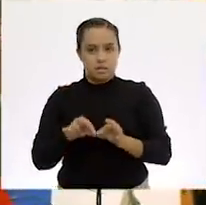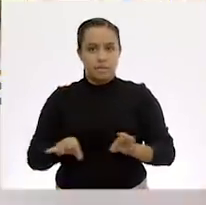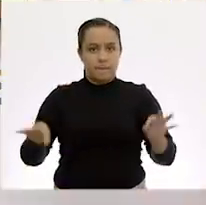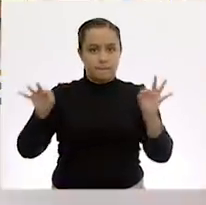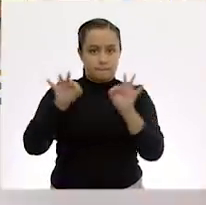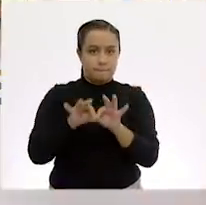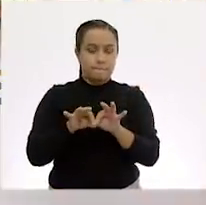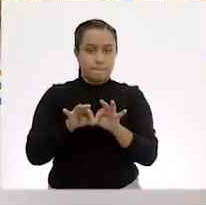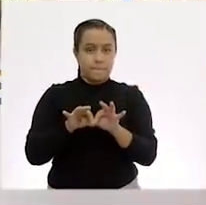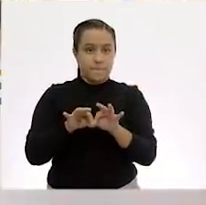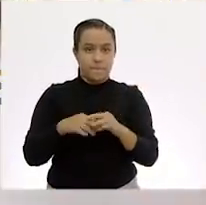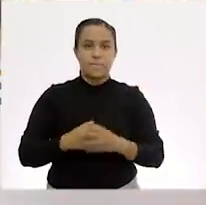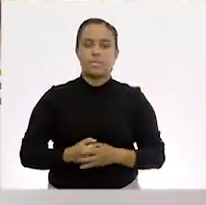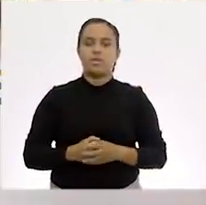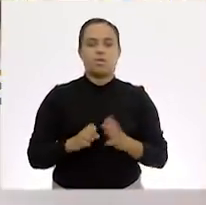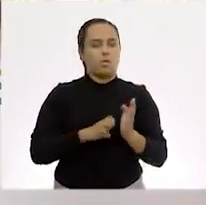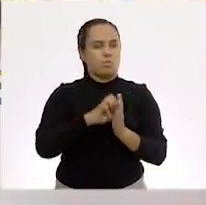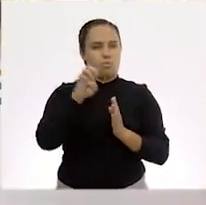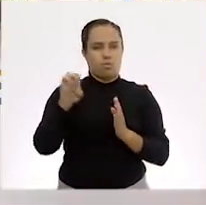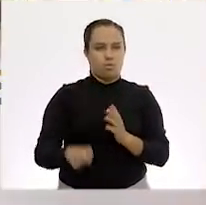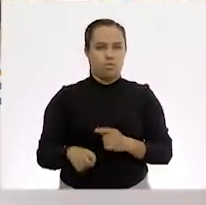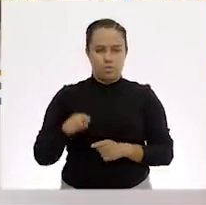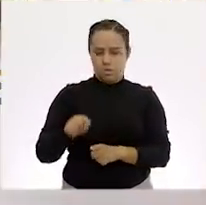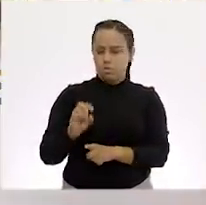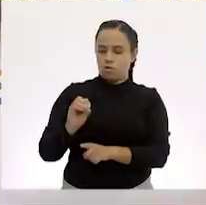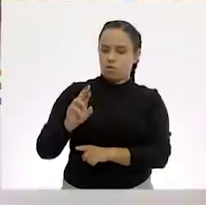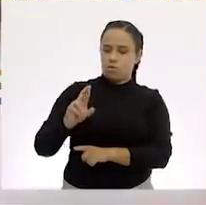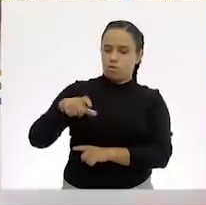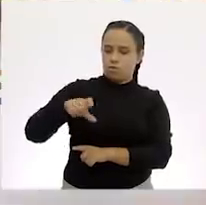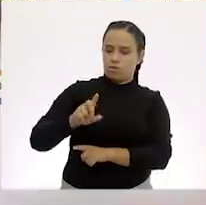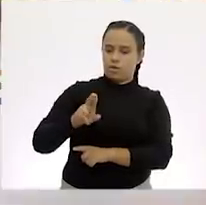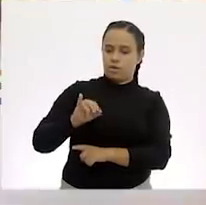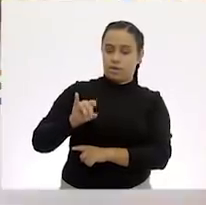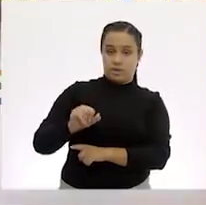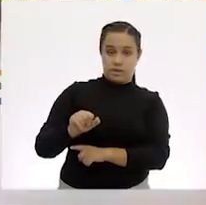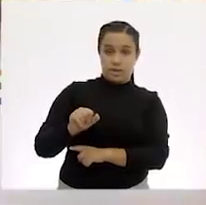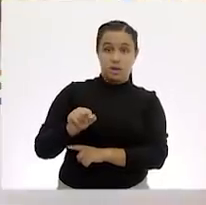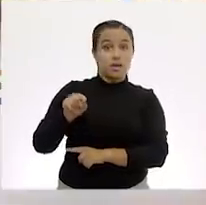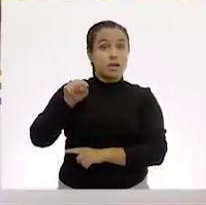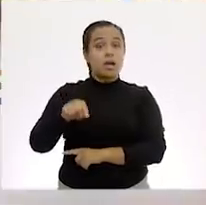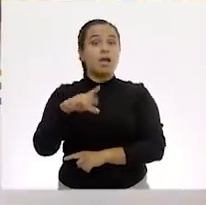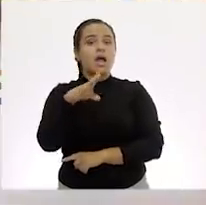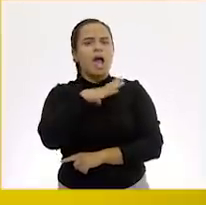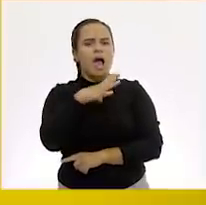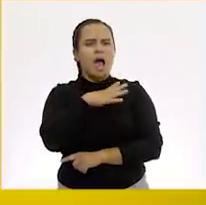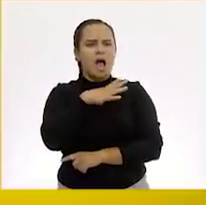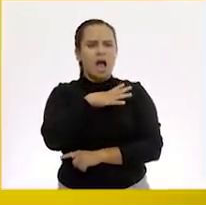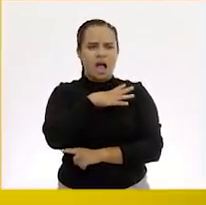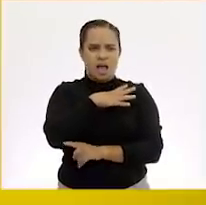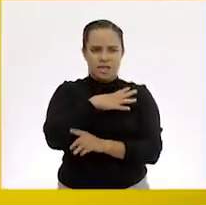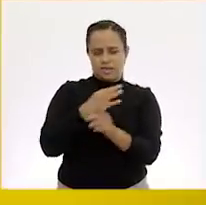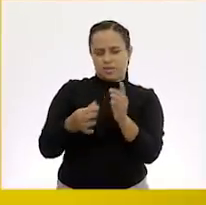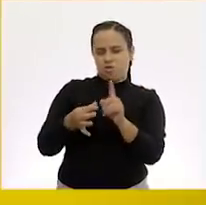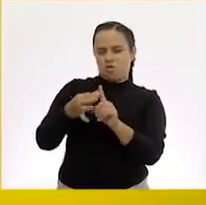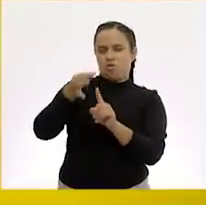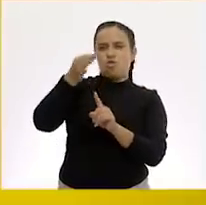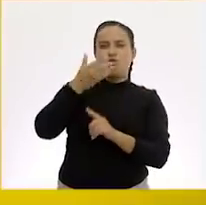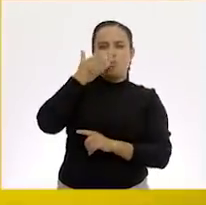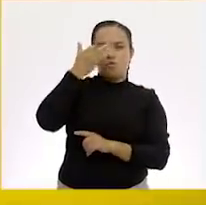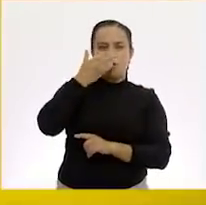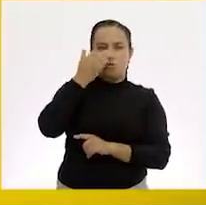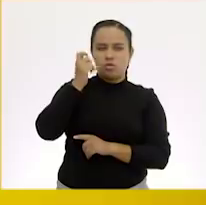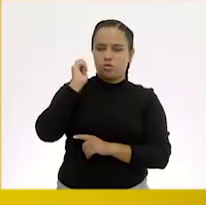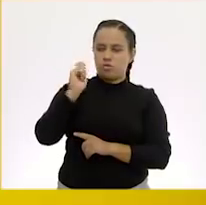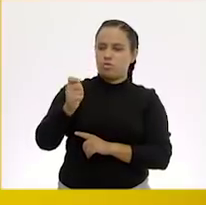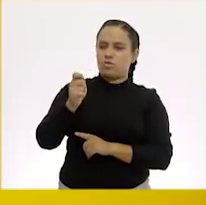ejemplo, aquí hay una orquídea. Las orquídeas tienen una parte en la flor que se llama